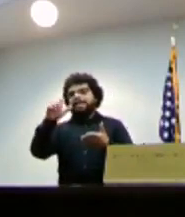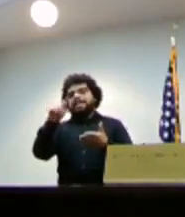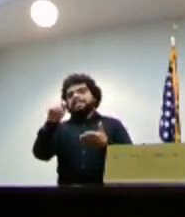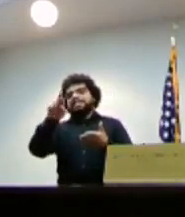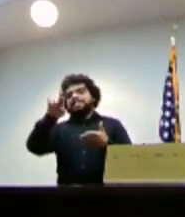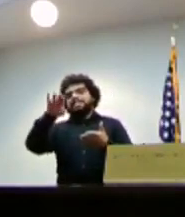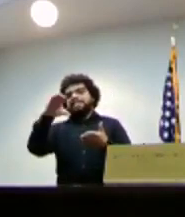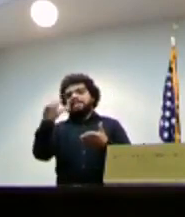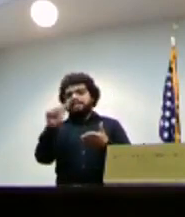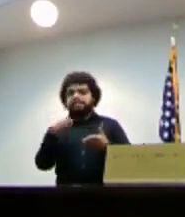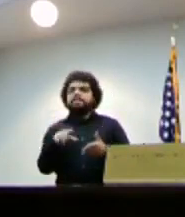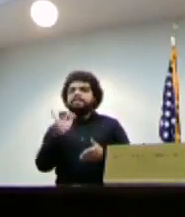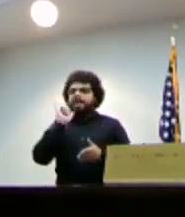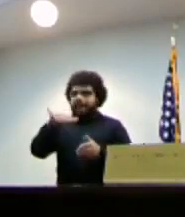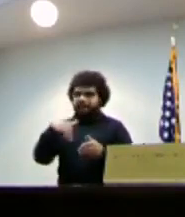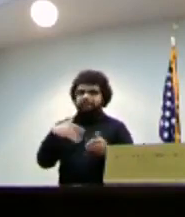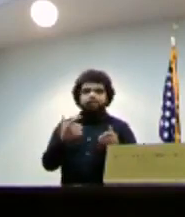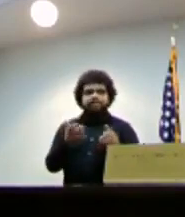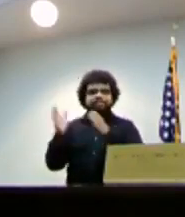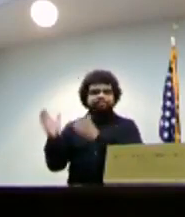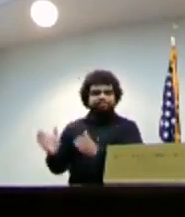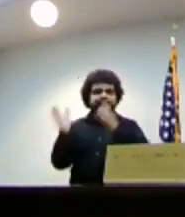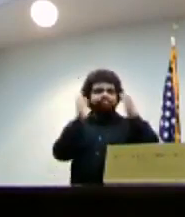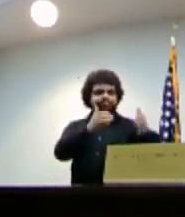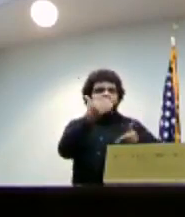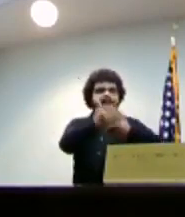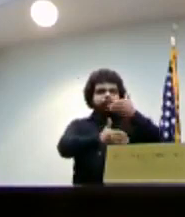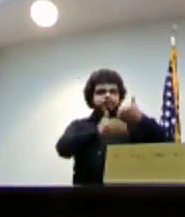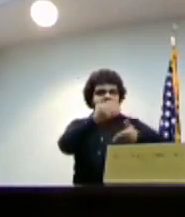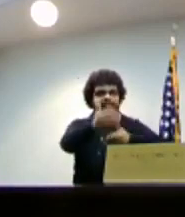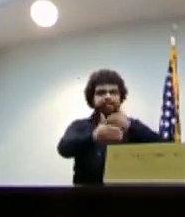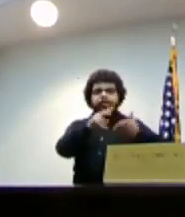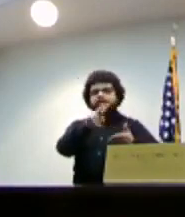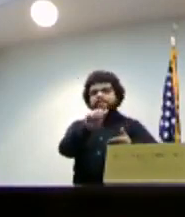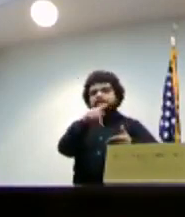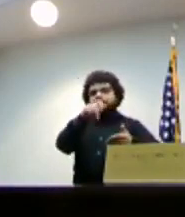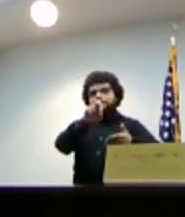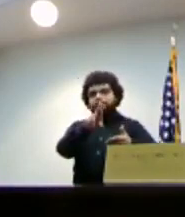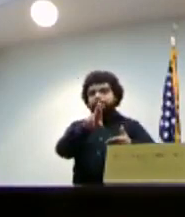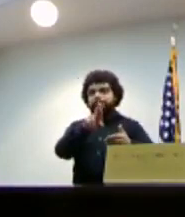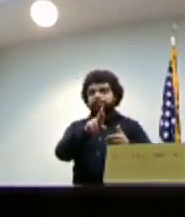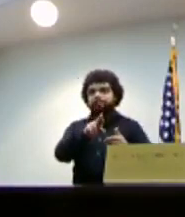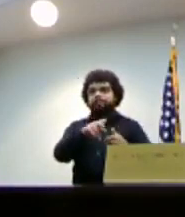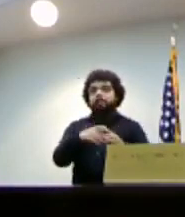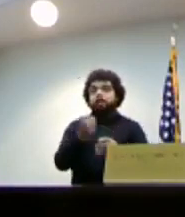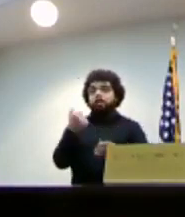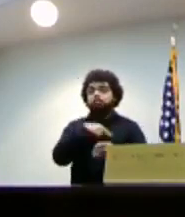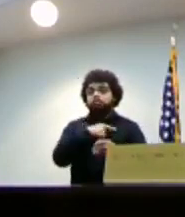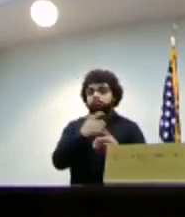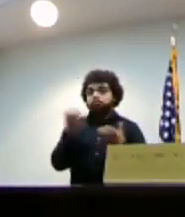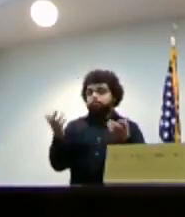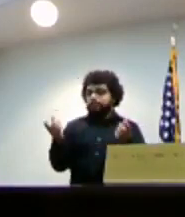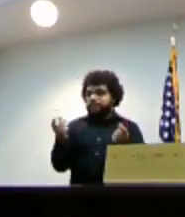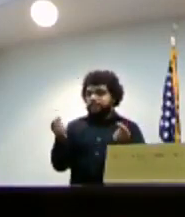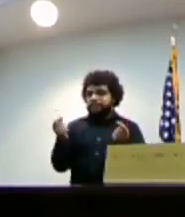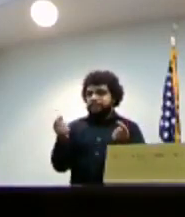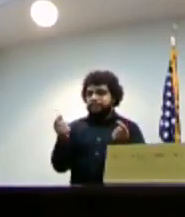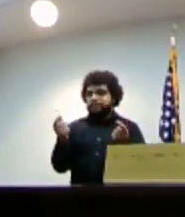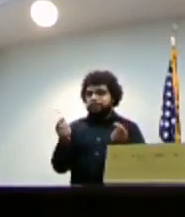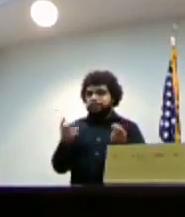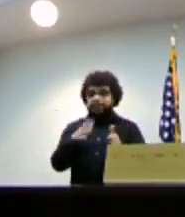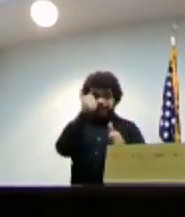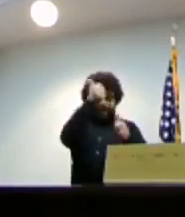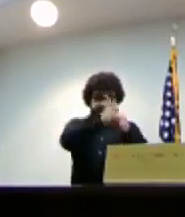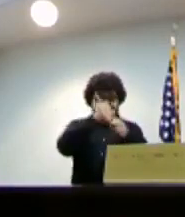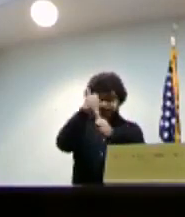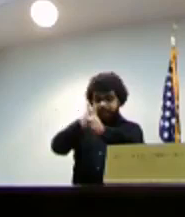al ciclo de vapor. Hacemos vapor con esos gases y ese vapor, la aportación de cada recuperador de